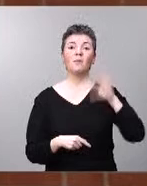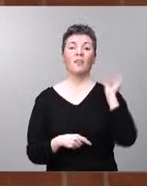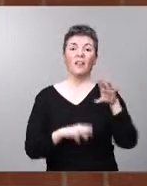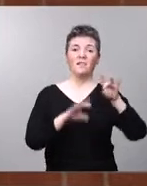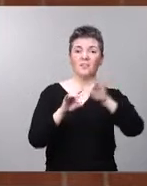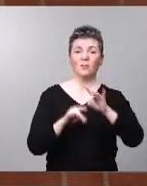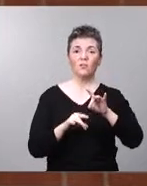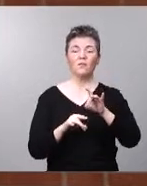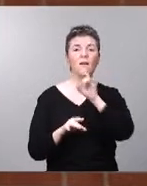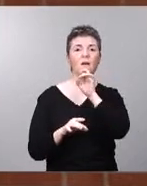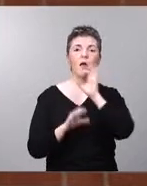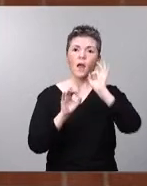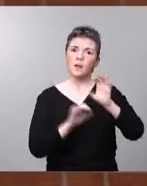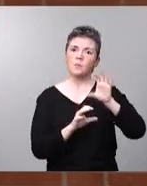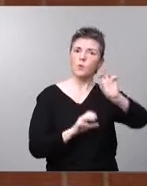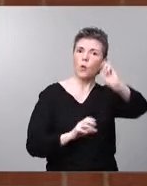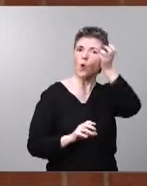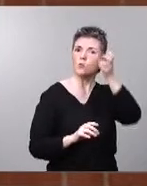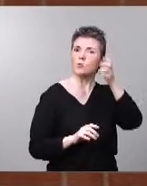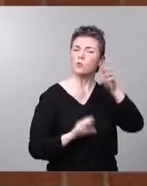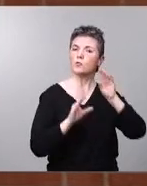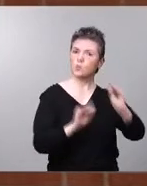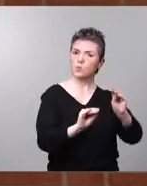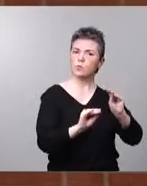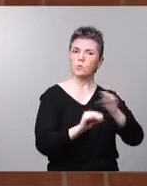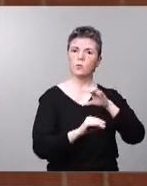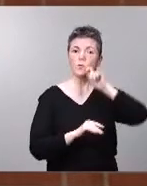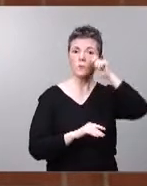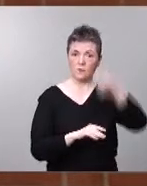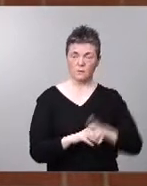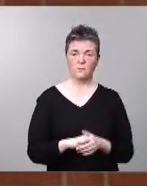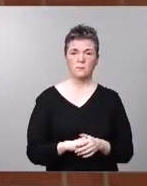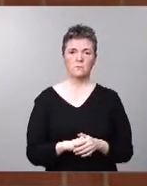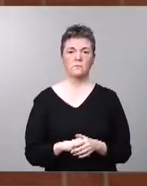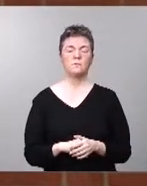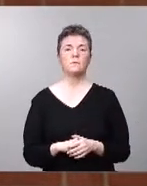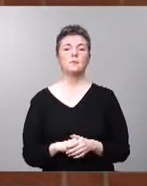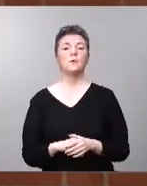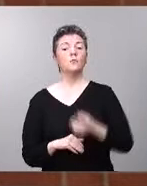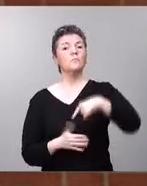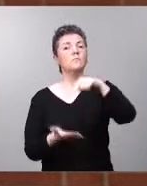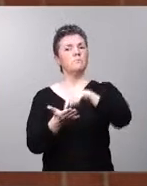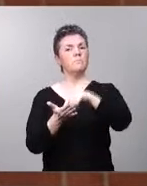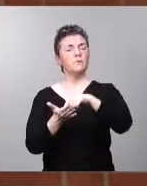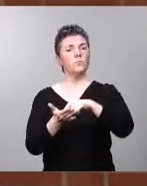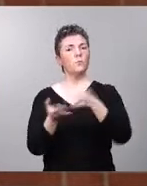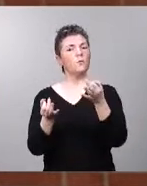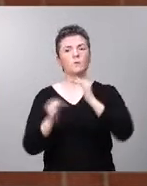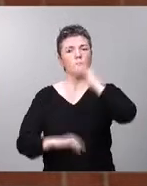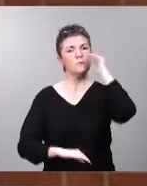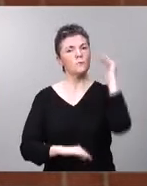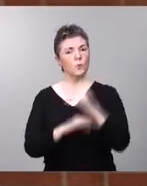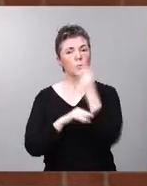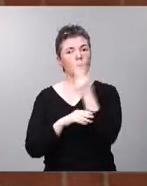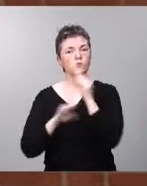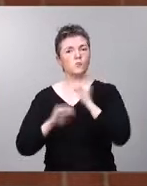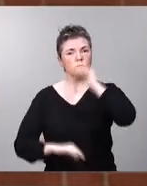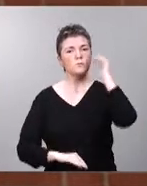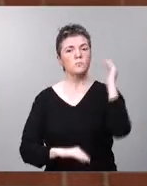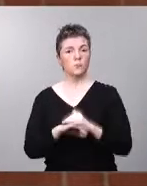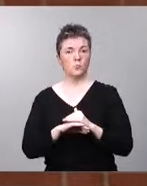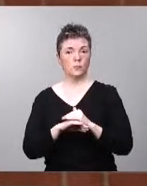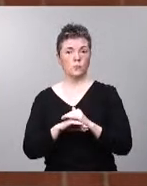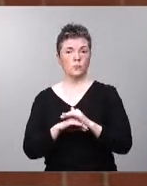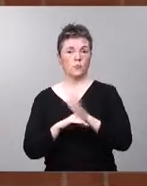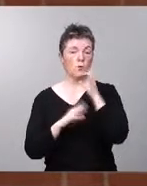parte de otra nación soberana en este caso de ucrania reclamamos que cumpla sus compromisos como signatario de los acuerdos